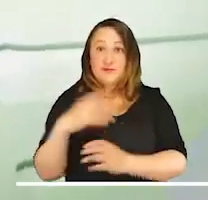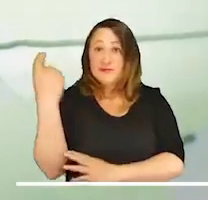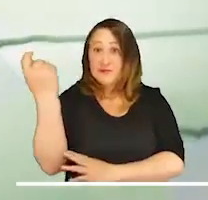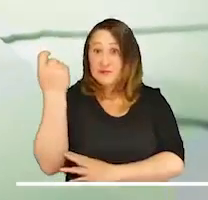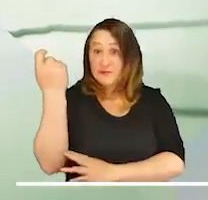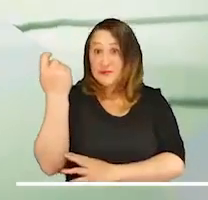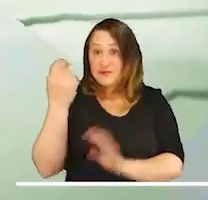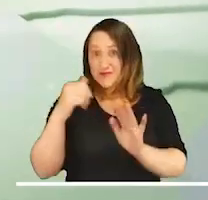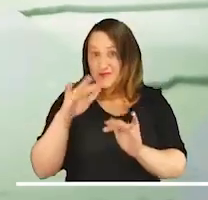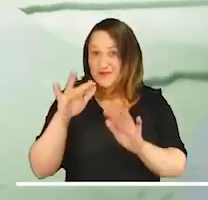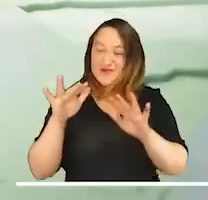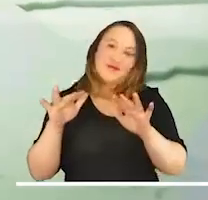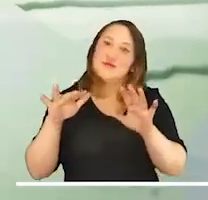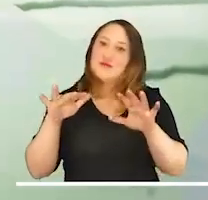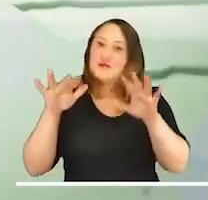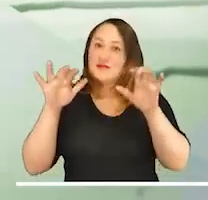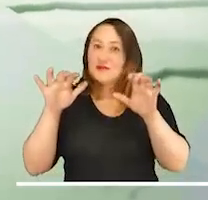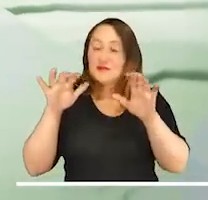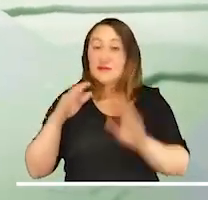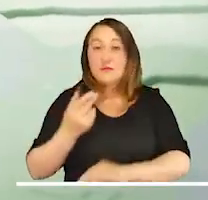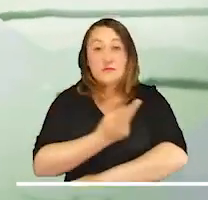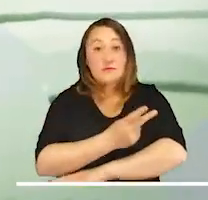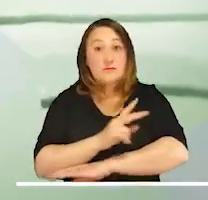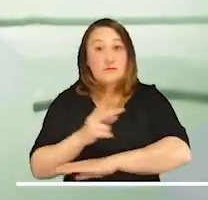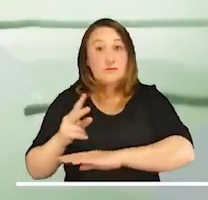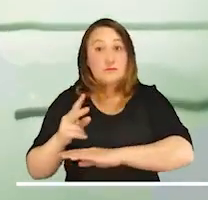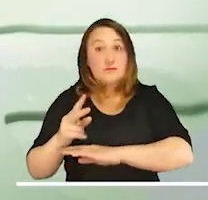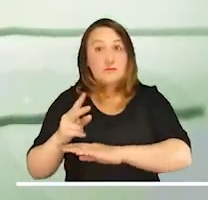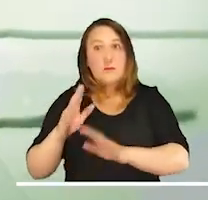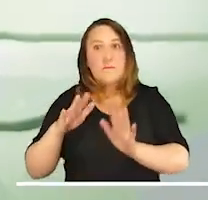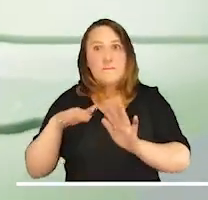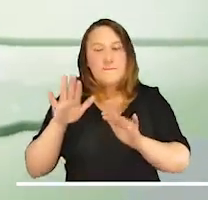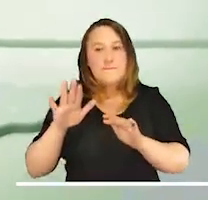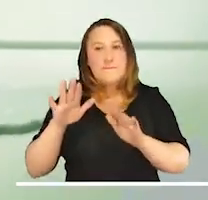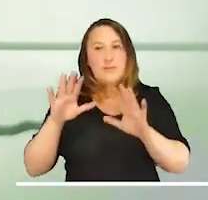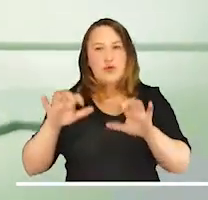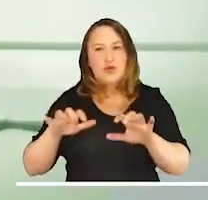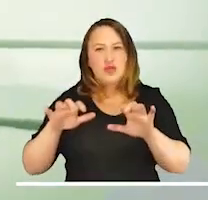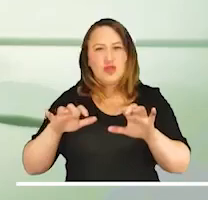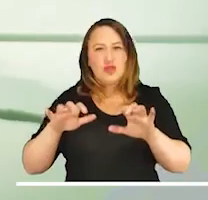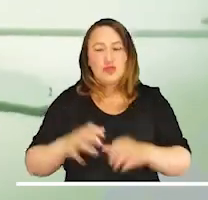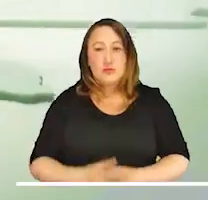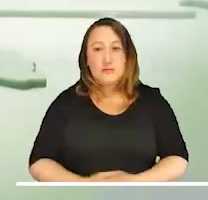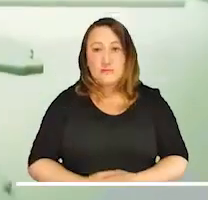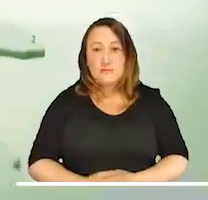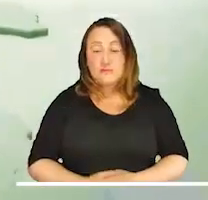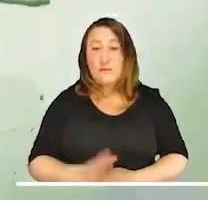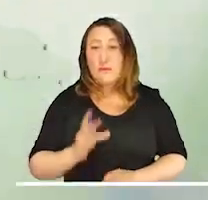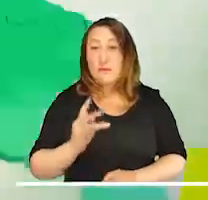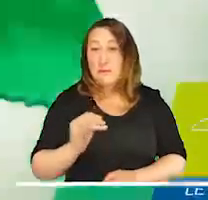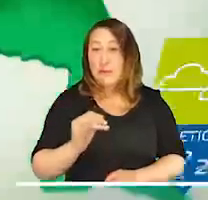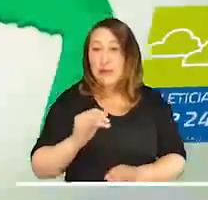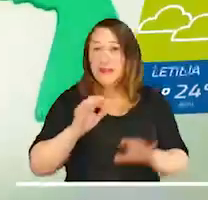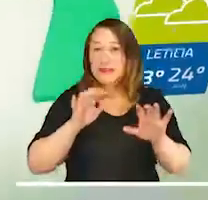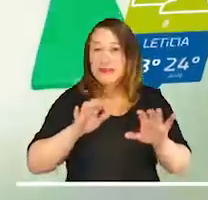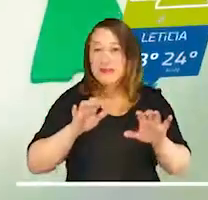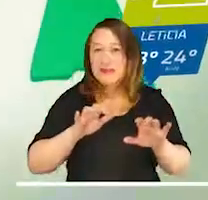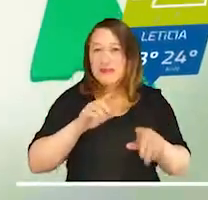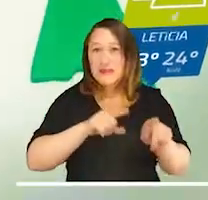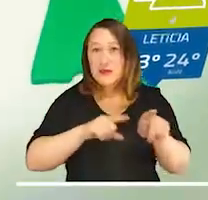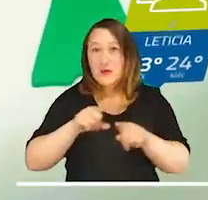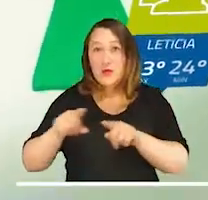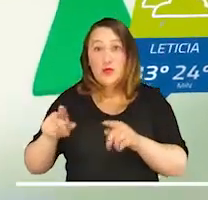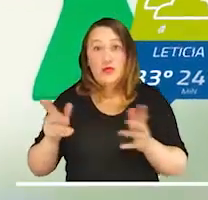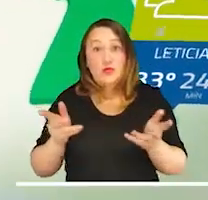Cundinamarca. La población llanera podrá disfrutar de una mañana mayormente seca. En Vichada, sin embargo, se plantean condiciones